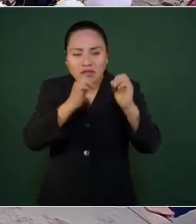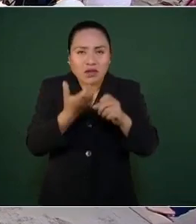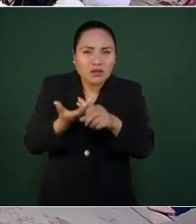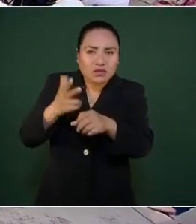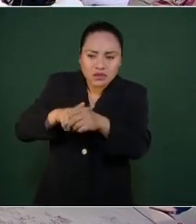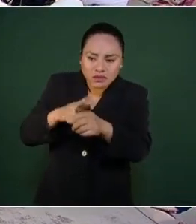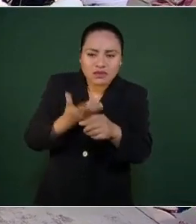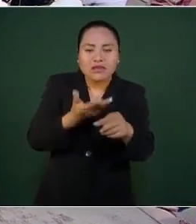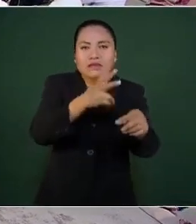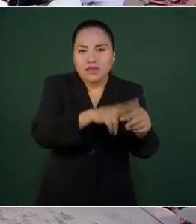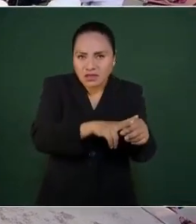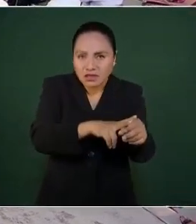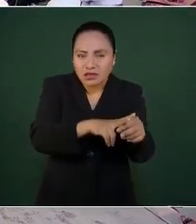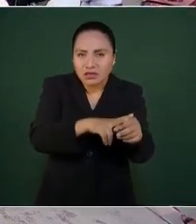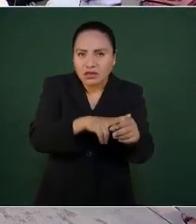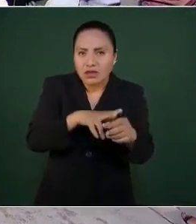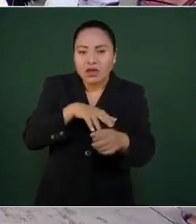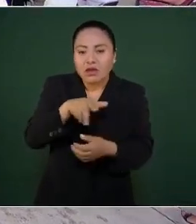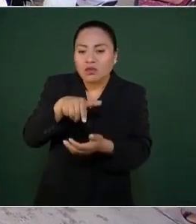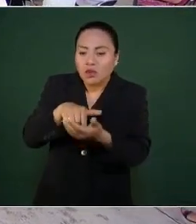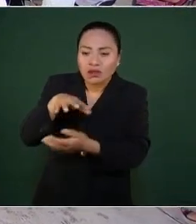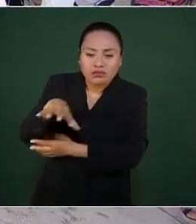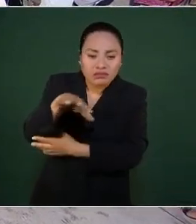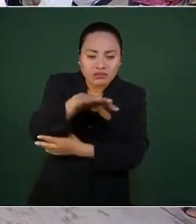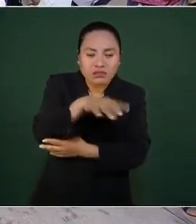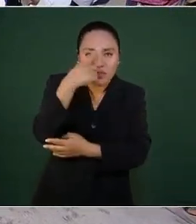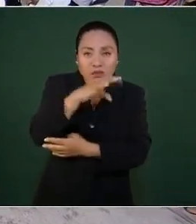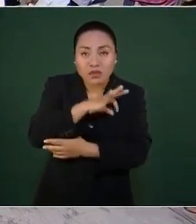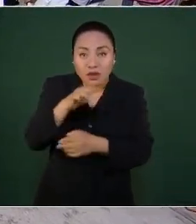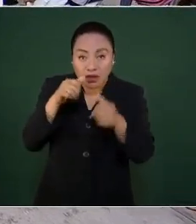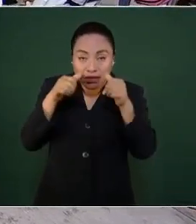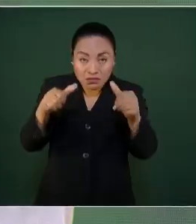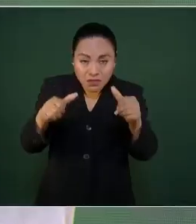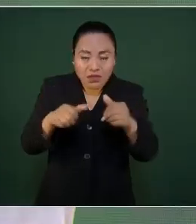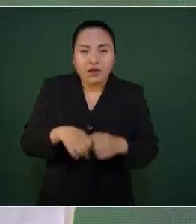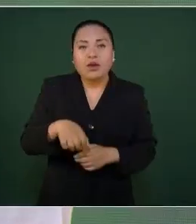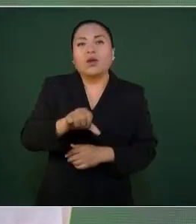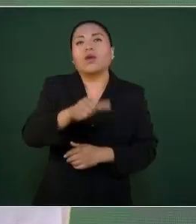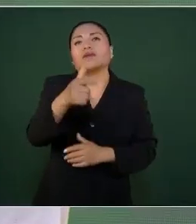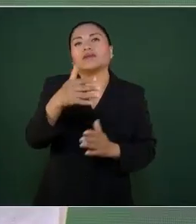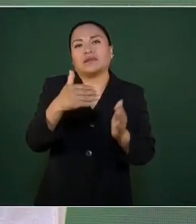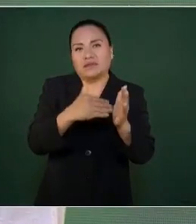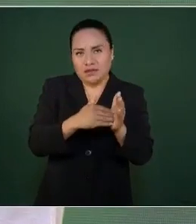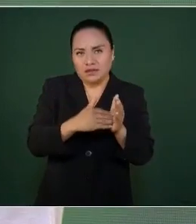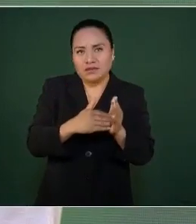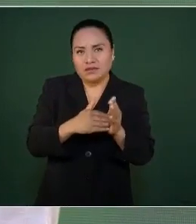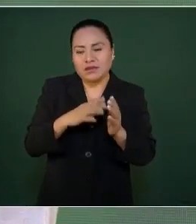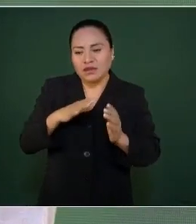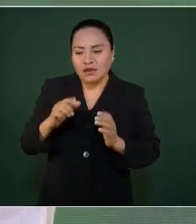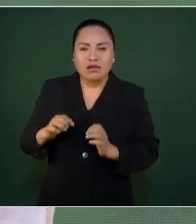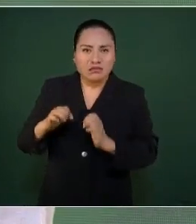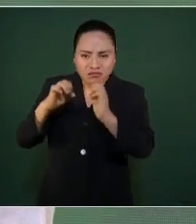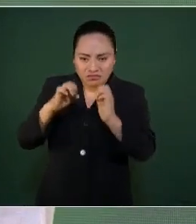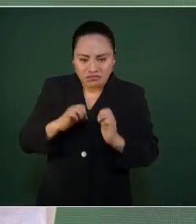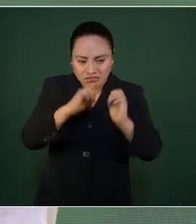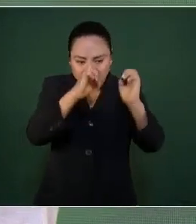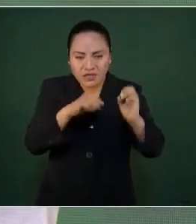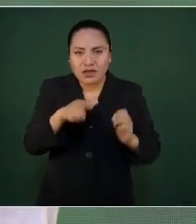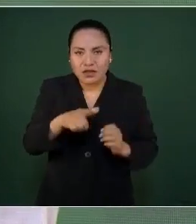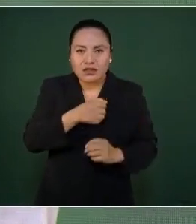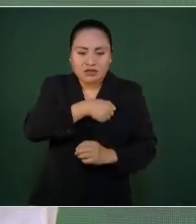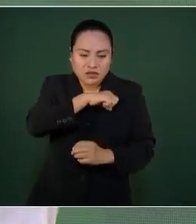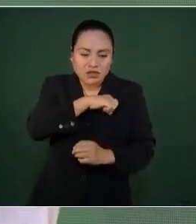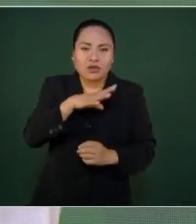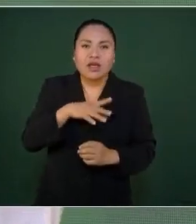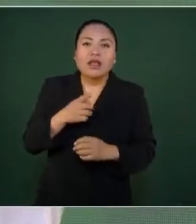hospital. Estamos hablando de más de 11,000 centros de salud en los